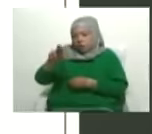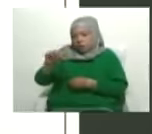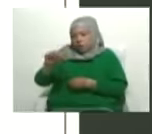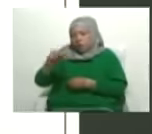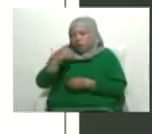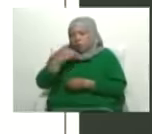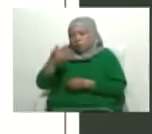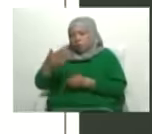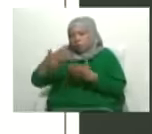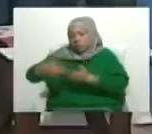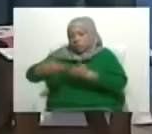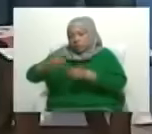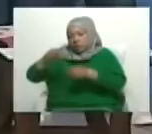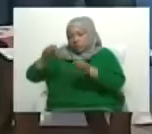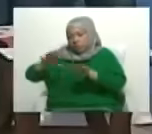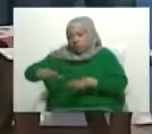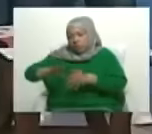inoperativa.